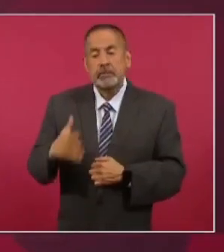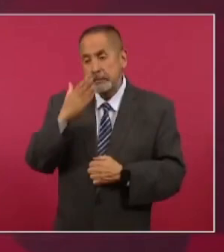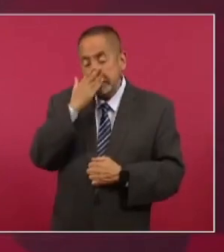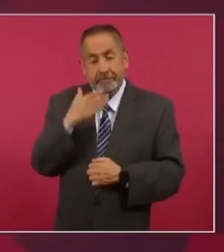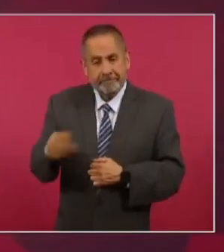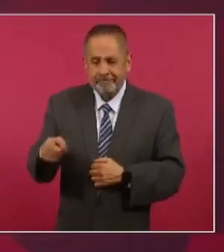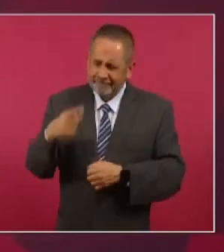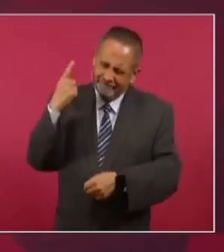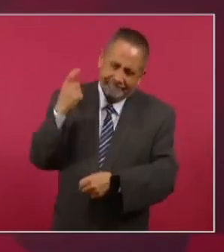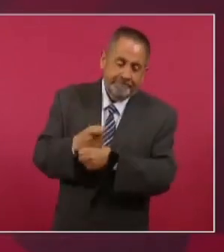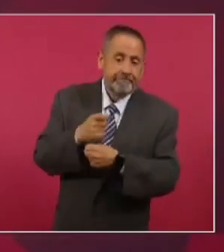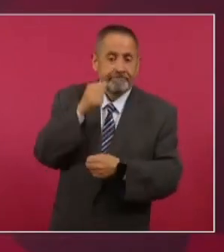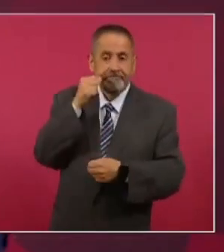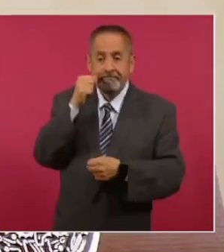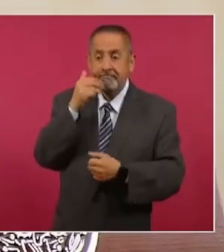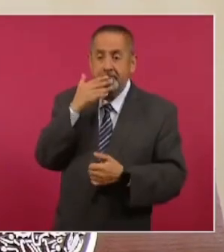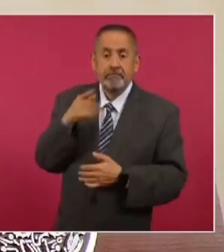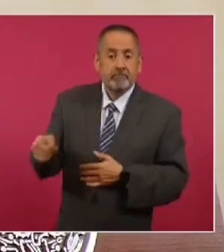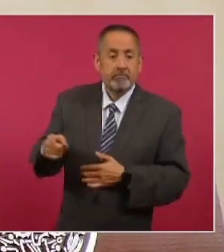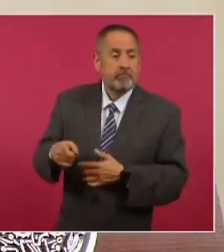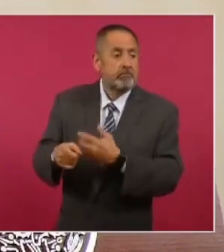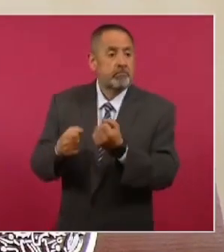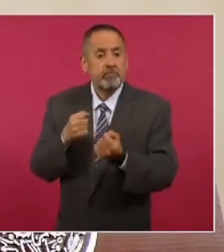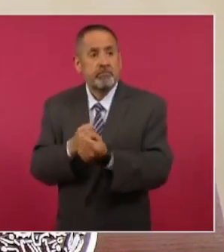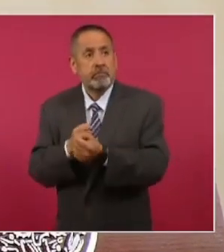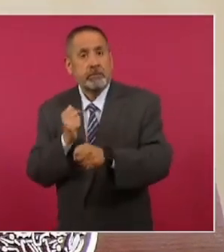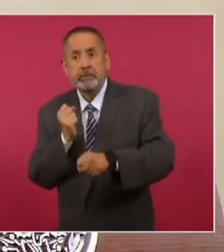ayer produjo carreras